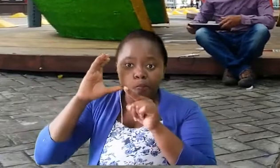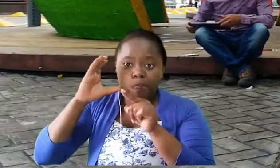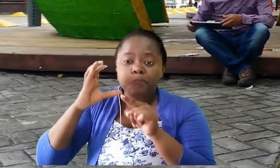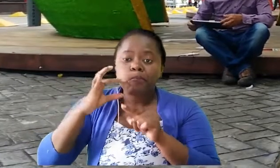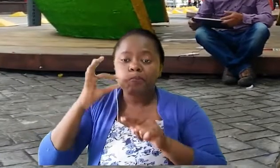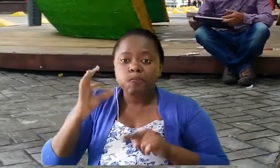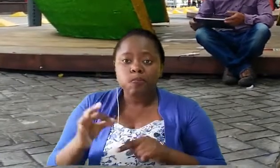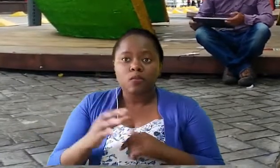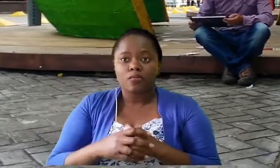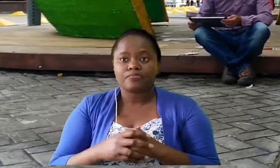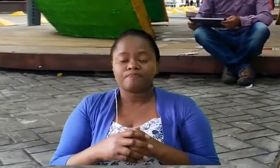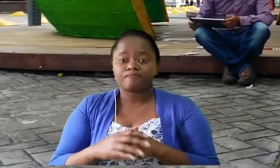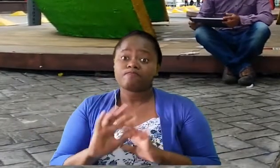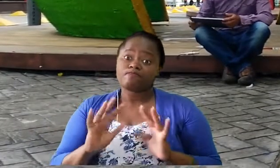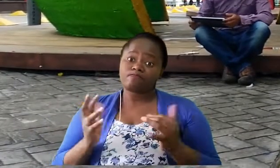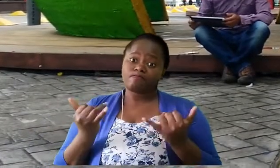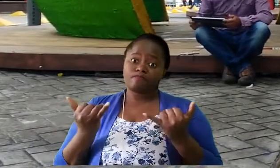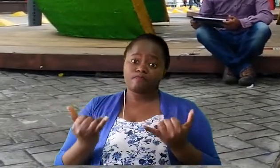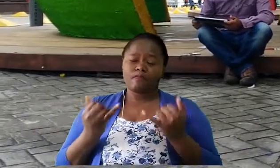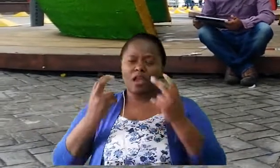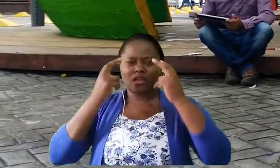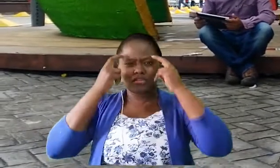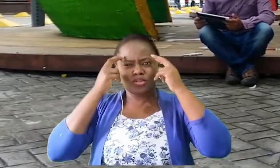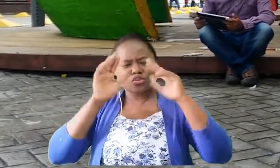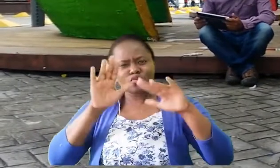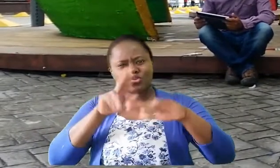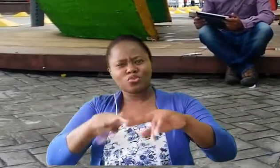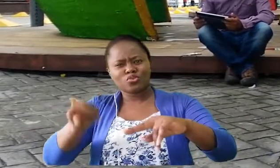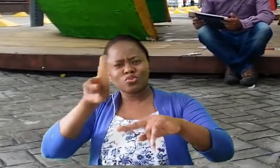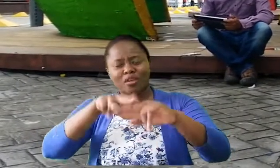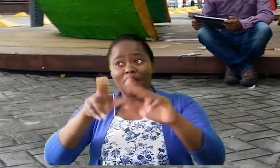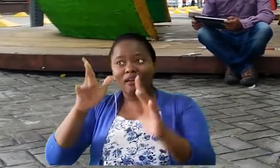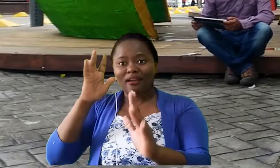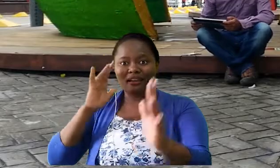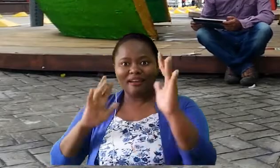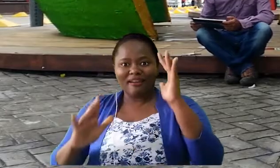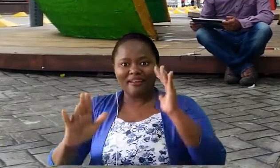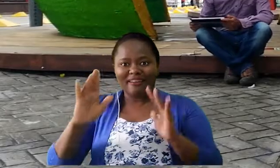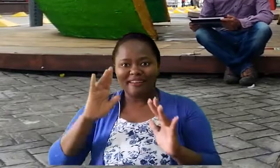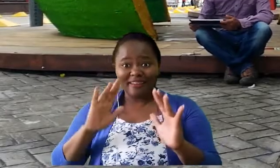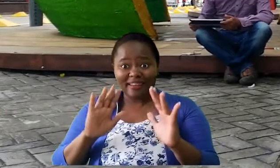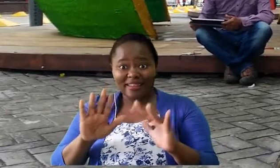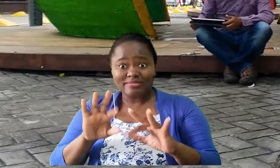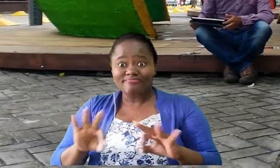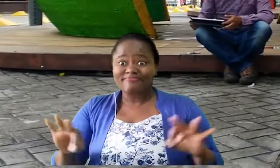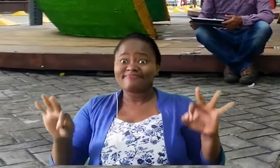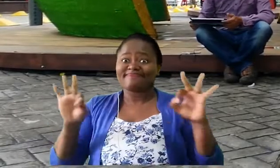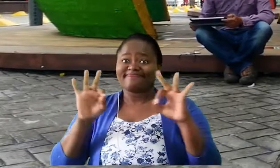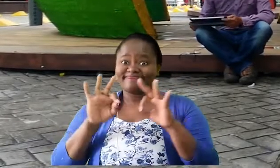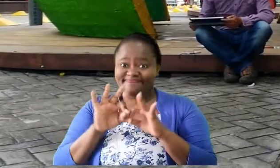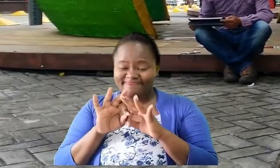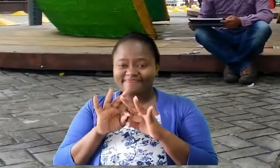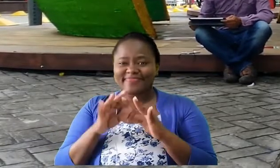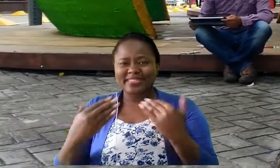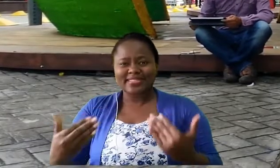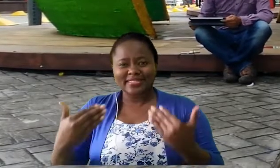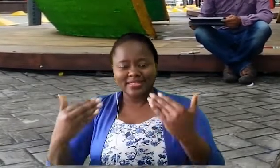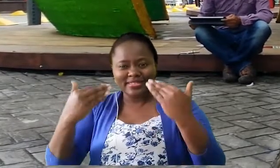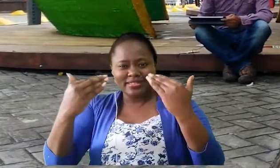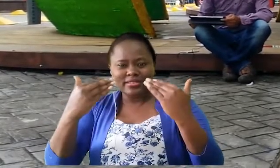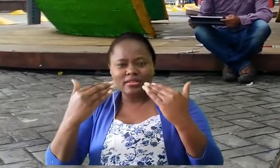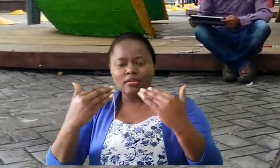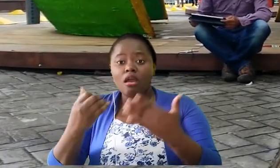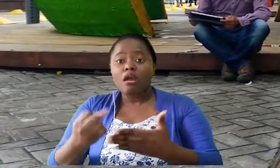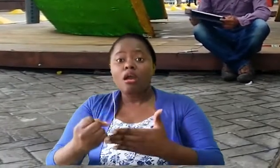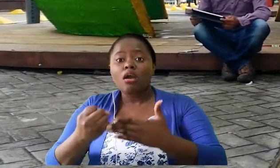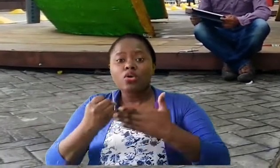teología de la naturaleza también es importante porque ayuda, entre otras cosas, a la conservación